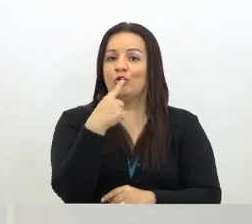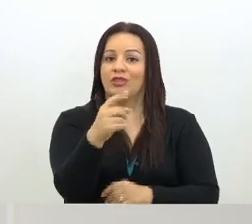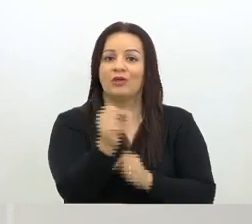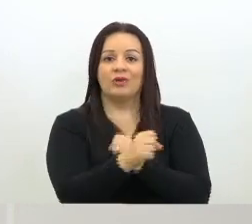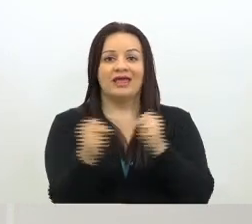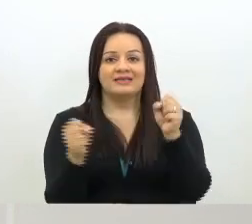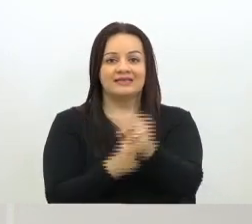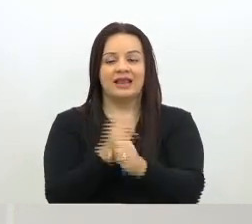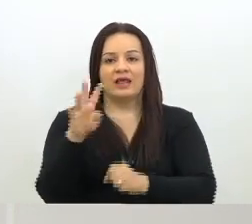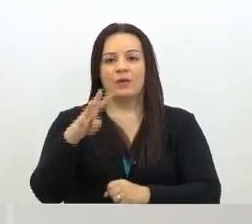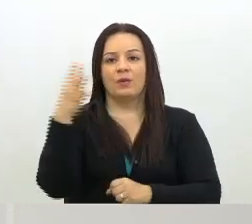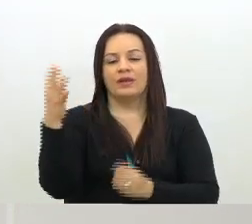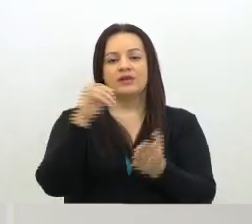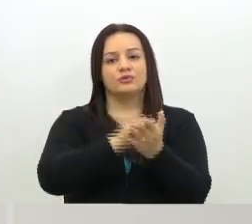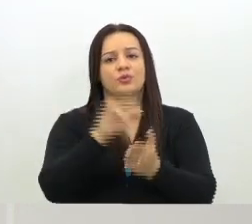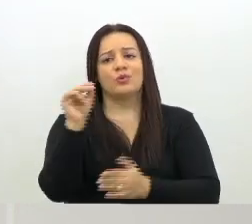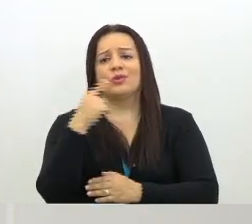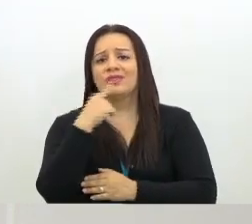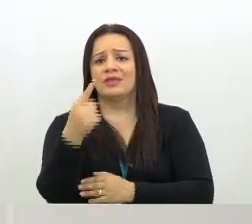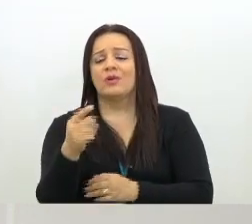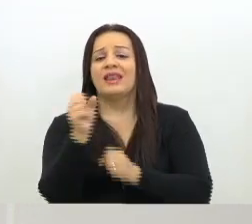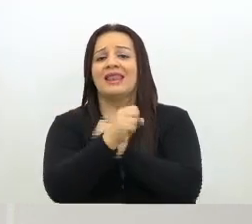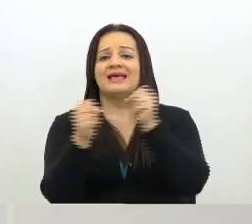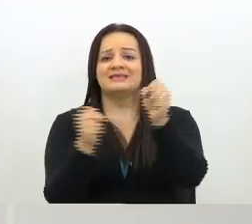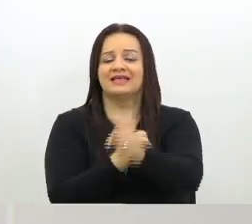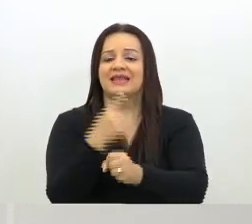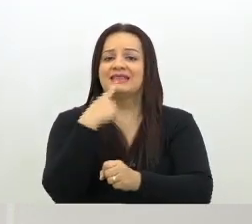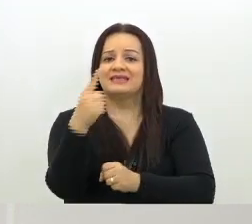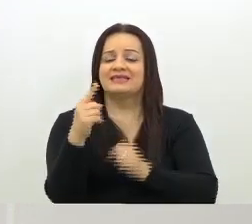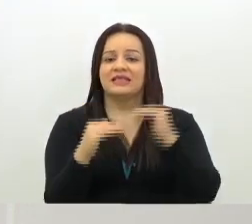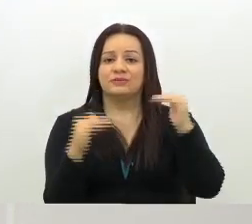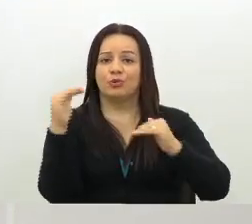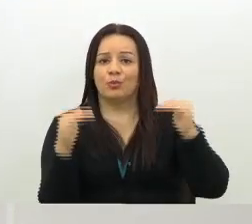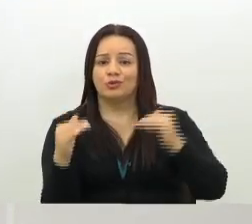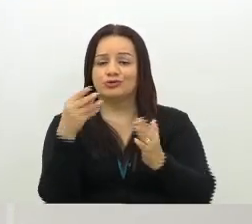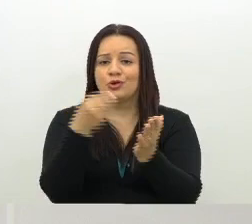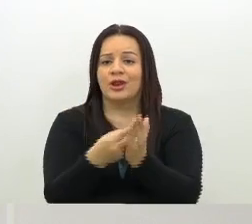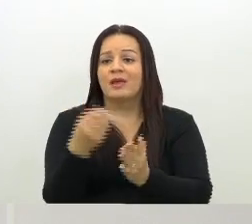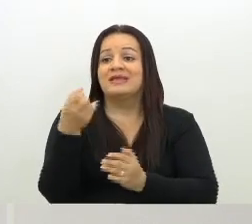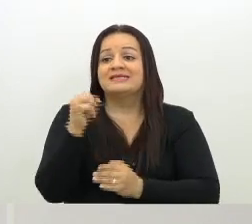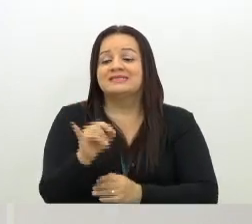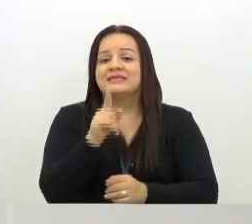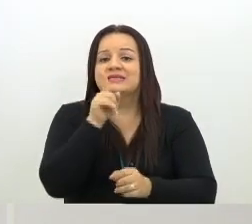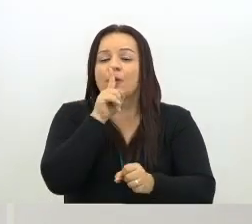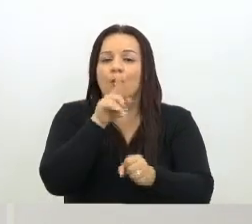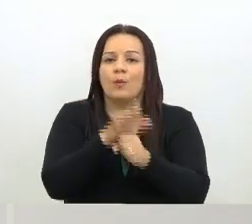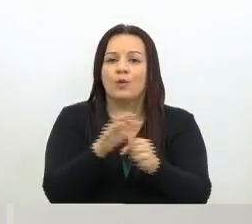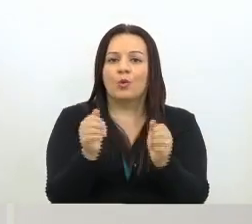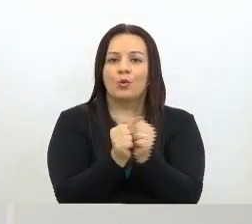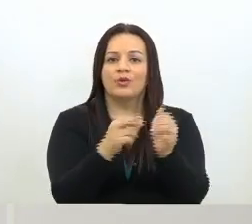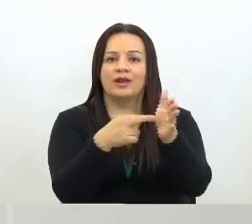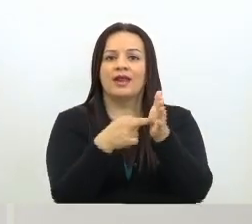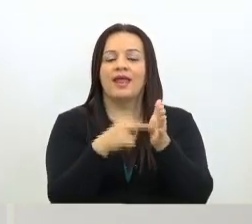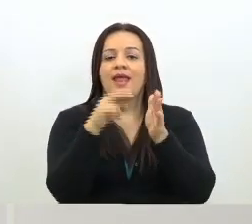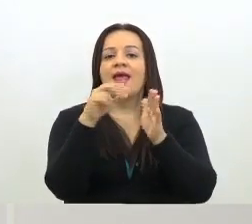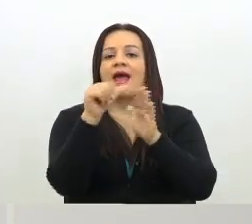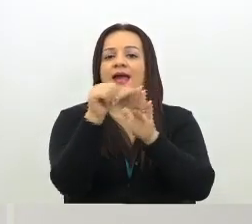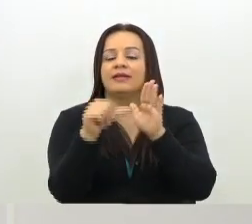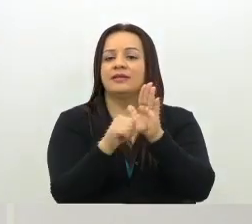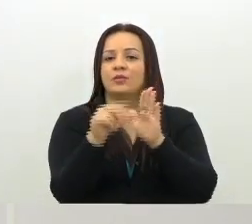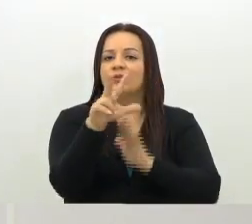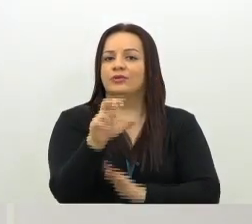Sala, diputado. La Sala más bien dice que es proporcionado en el tanto se está cumpliendo con los requisitos del artículo